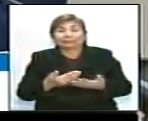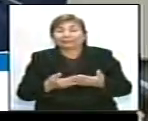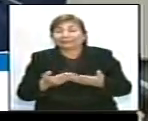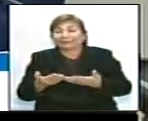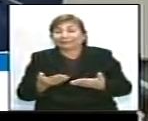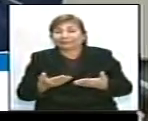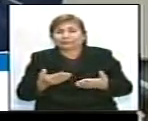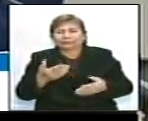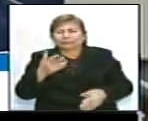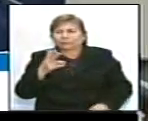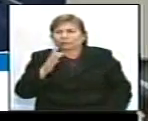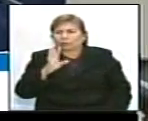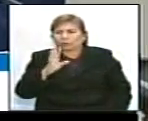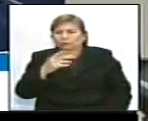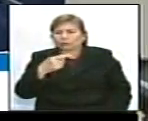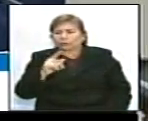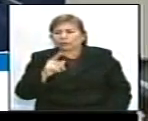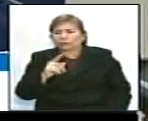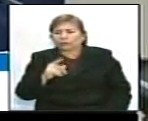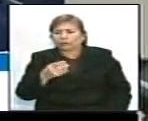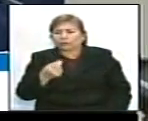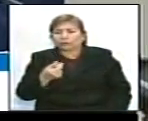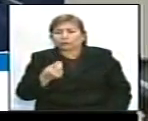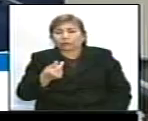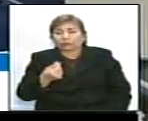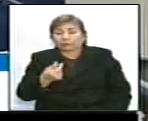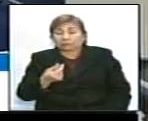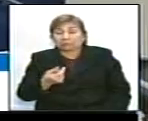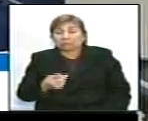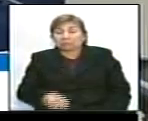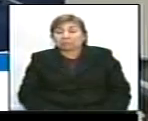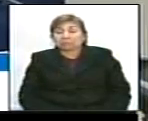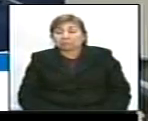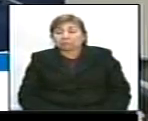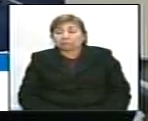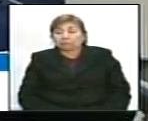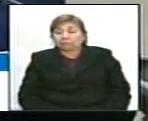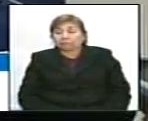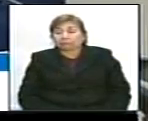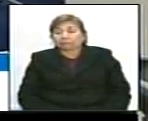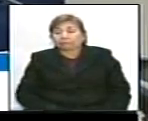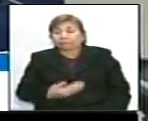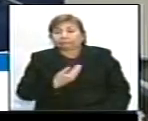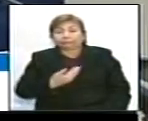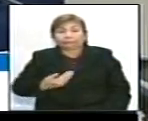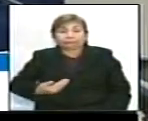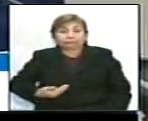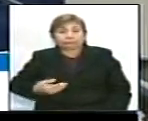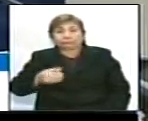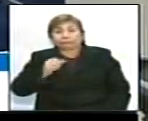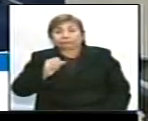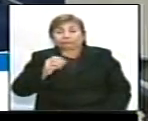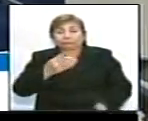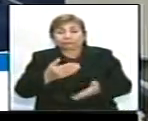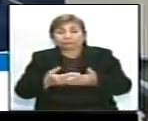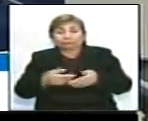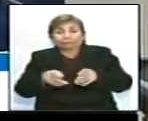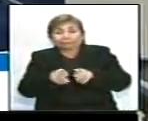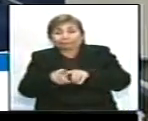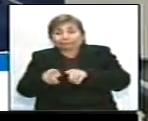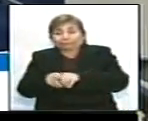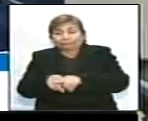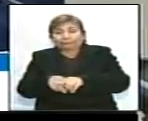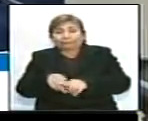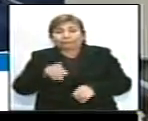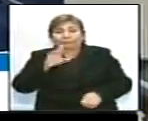34 millones, casi 35 millones de soles. Los gobiernos subnacionales están poniendo también